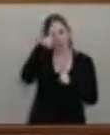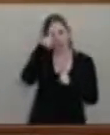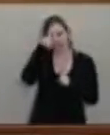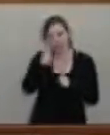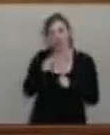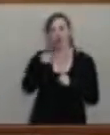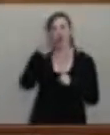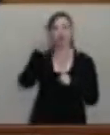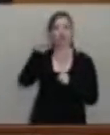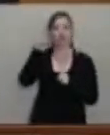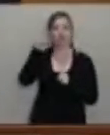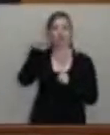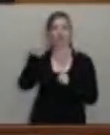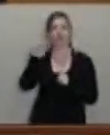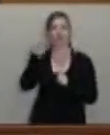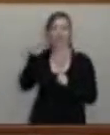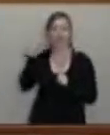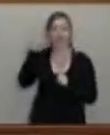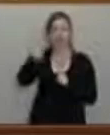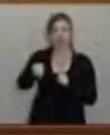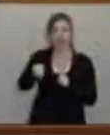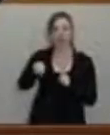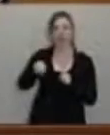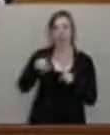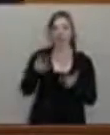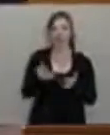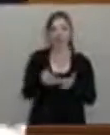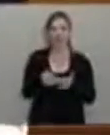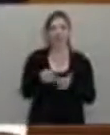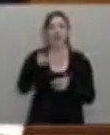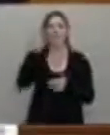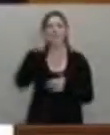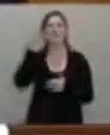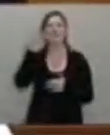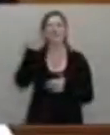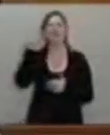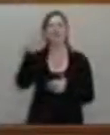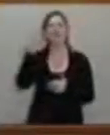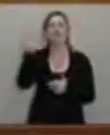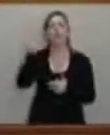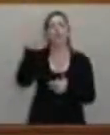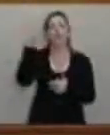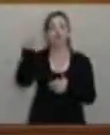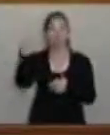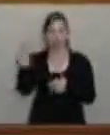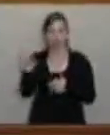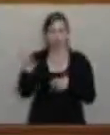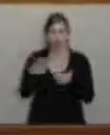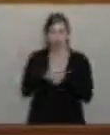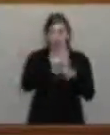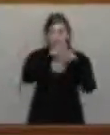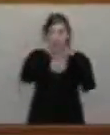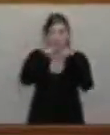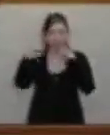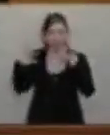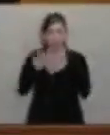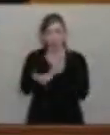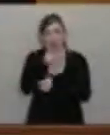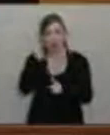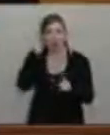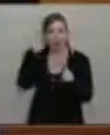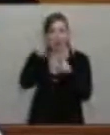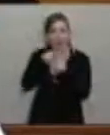en la memoria Priovivo, yo tengo en la memoria Vesuvius, y todas estas empresas que tenían el objetivo de